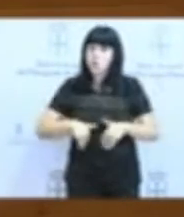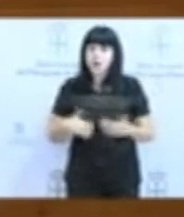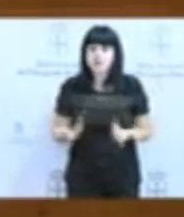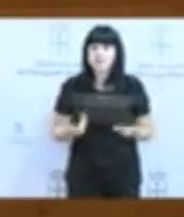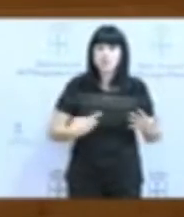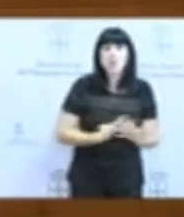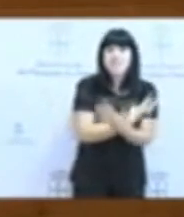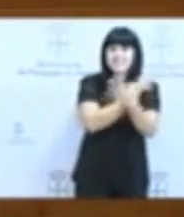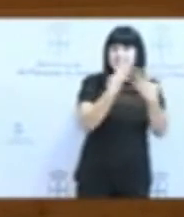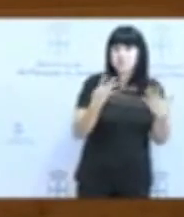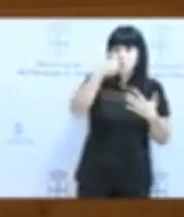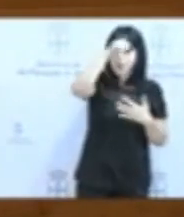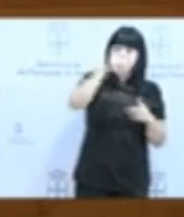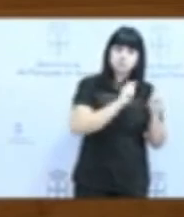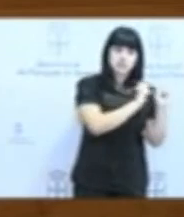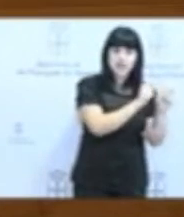hombres, 4 de ellos a título póstumo.